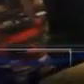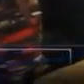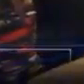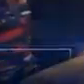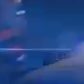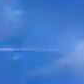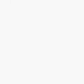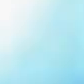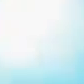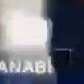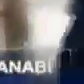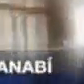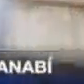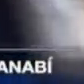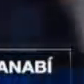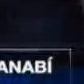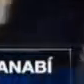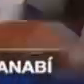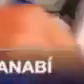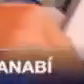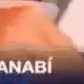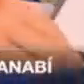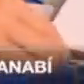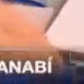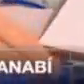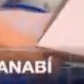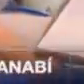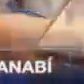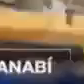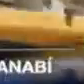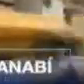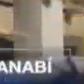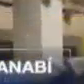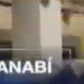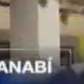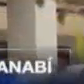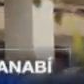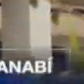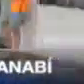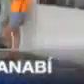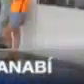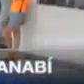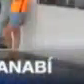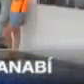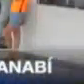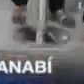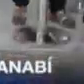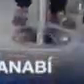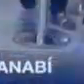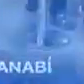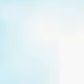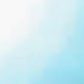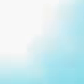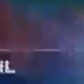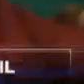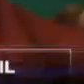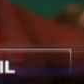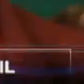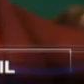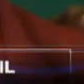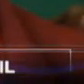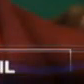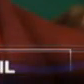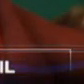de la República. La reactivación de Esmeraldas y Manabí avanza gracias a la gestión de Ban Ecuador. Y en